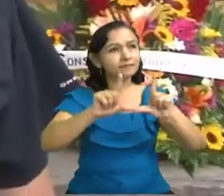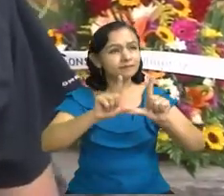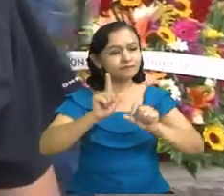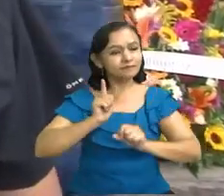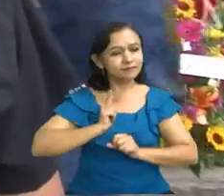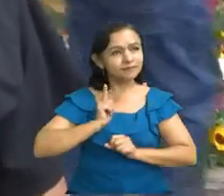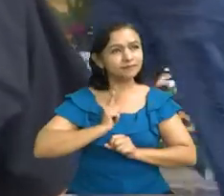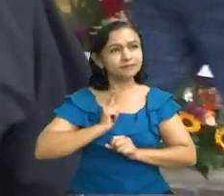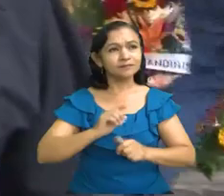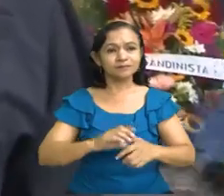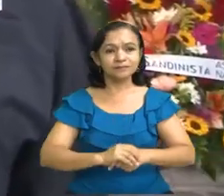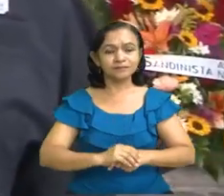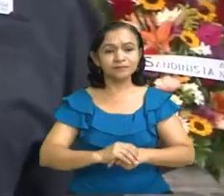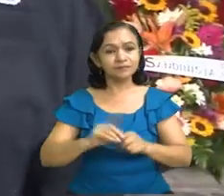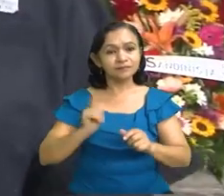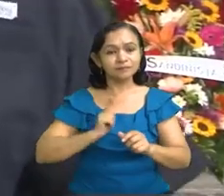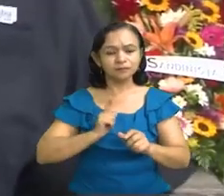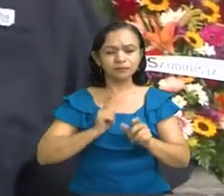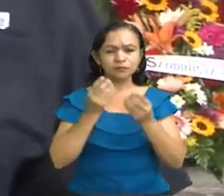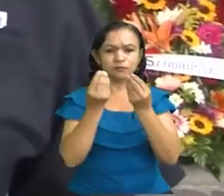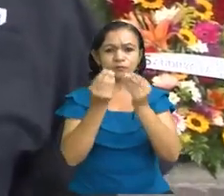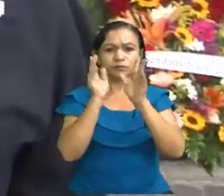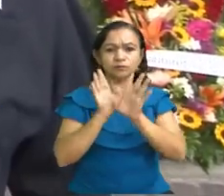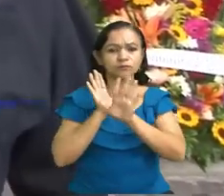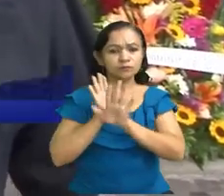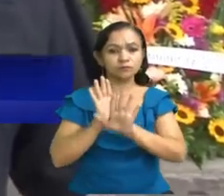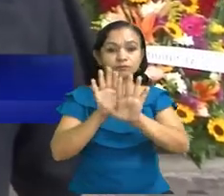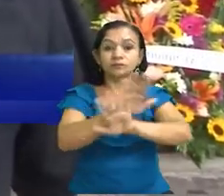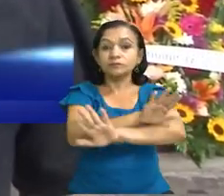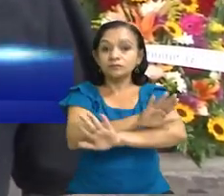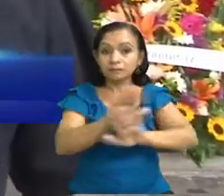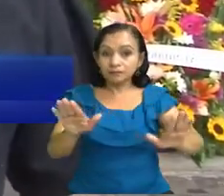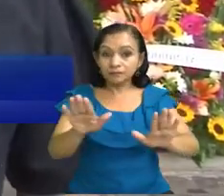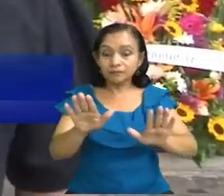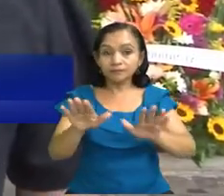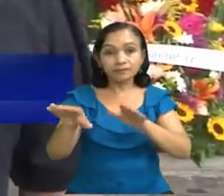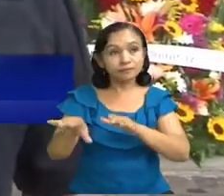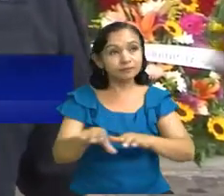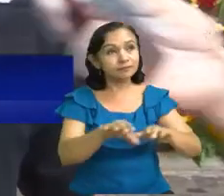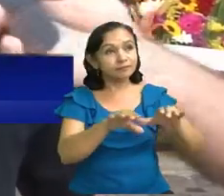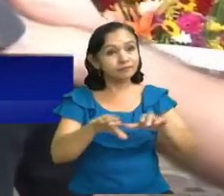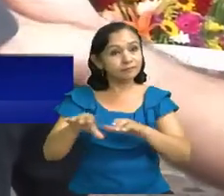precisamente estaba la manifestación de clausura de